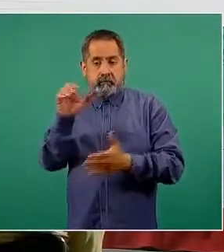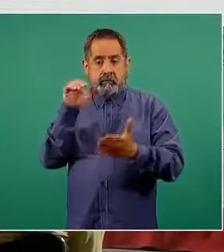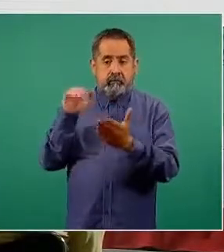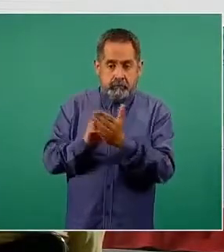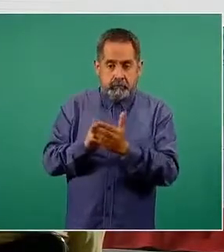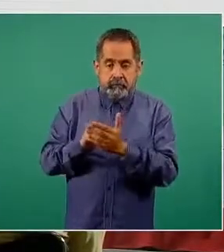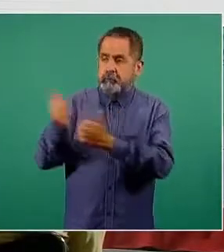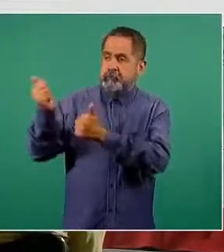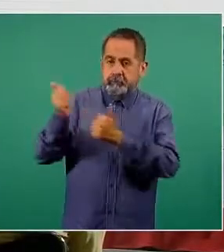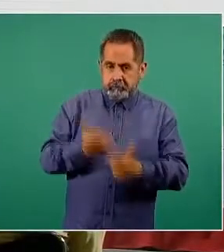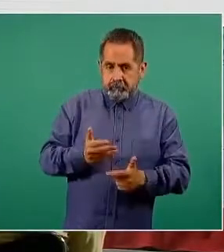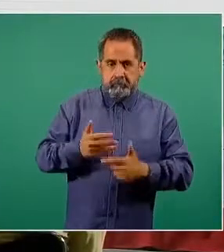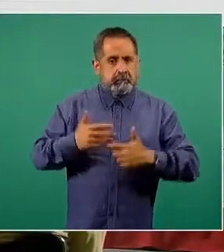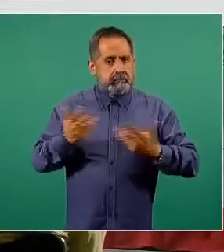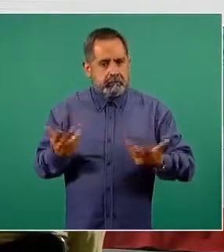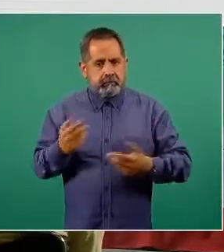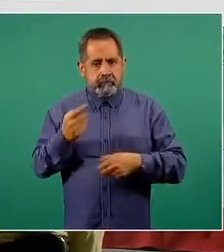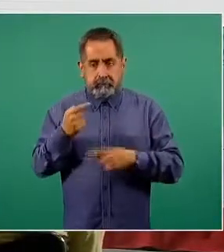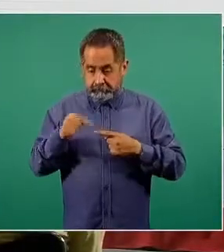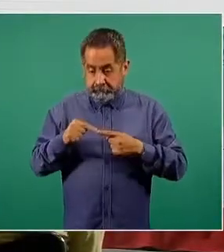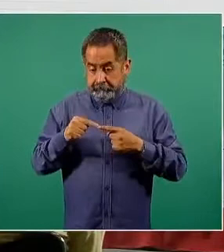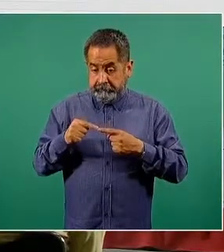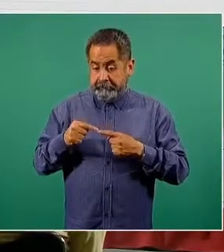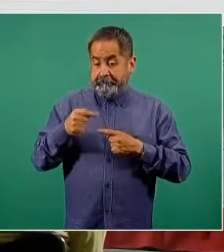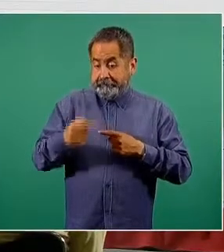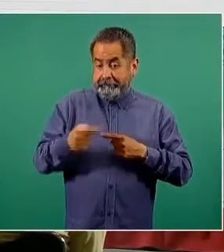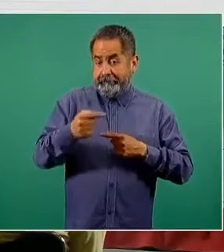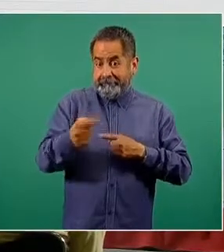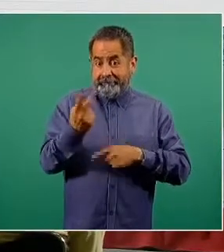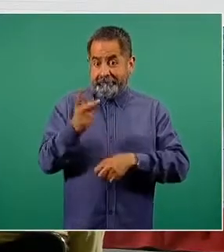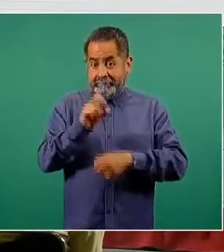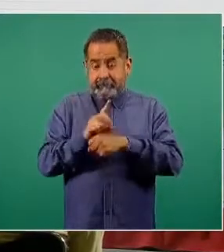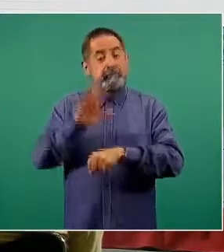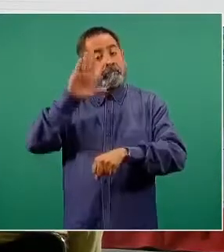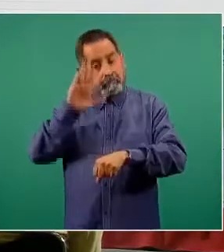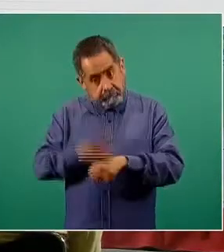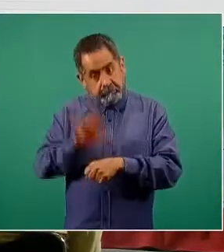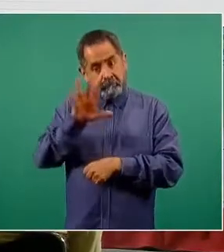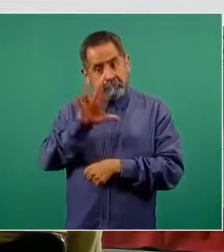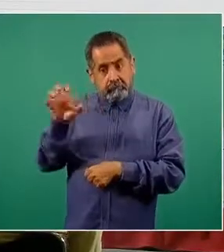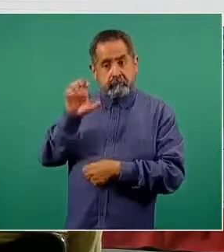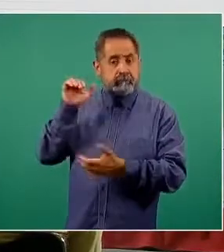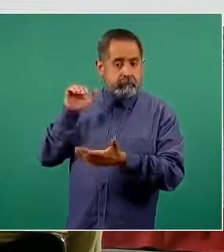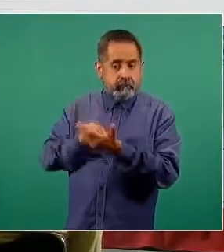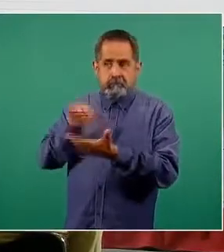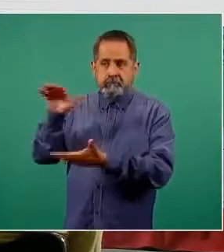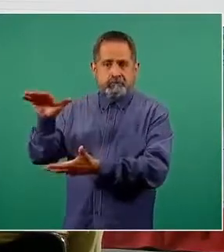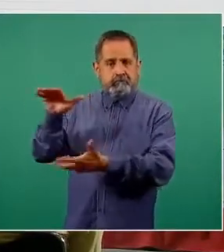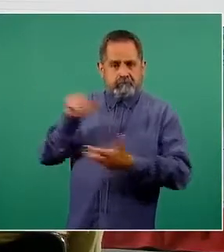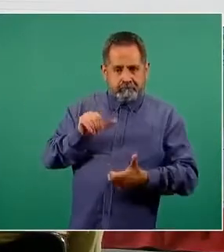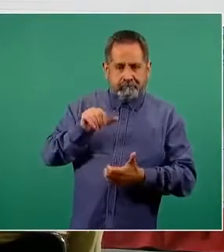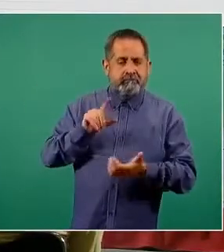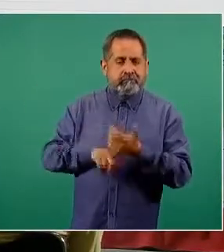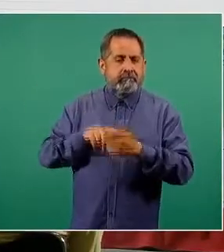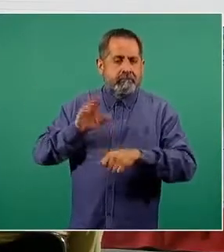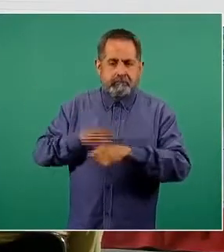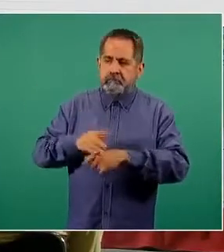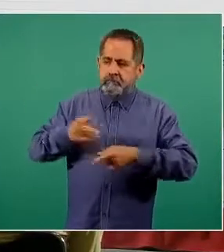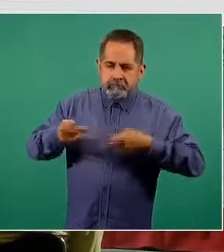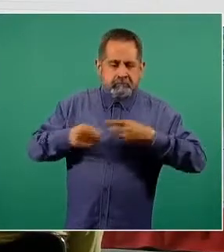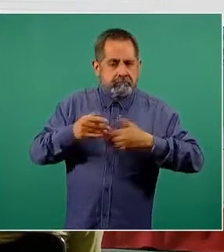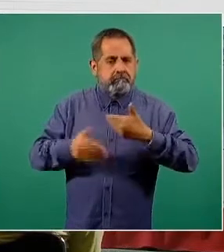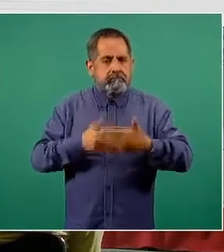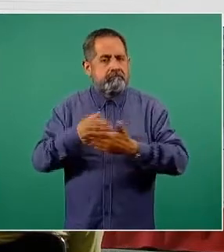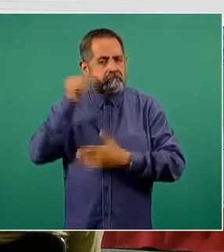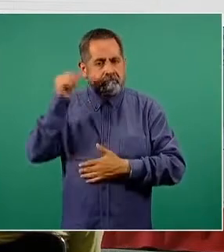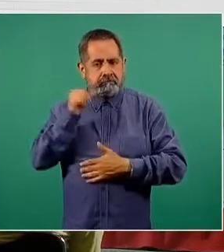dosis. Asimismo, solo 2 días después, recibiremos otras 500,000, que son un adelanto de lo que estaba planeado llegar